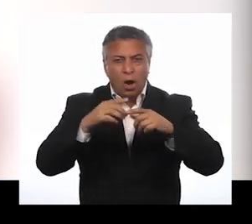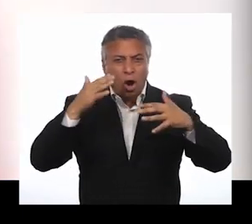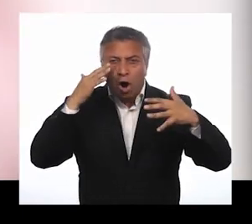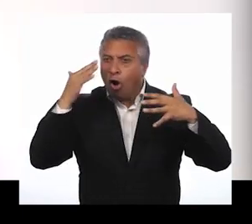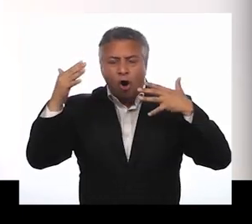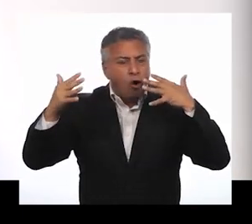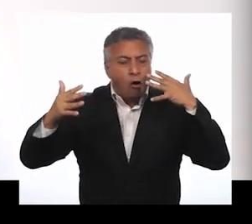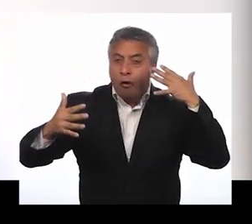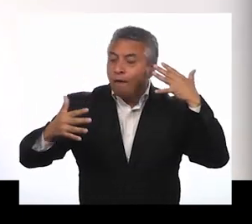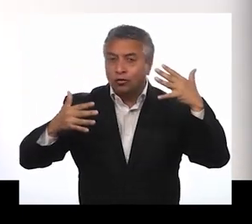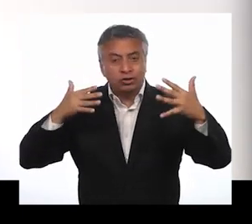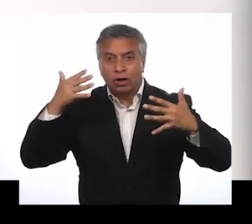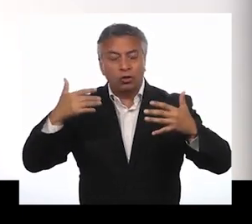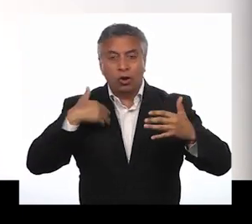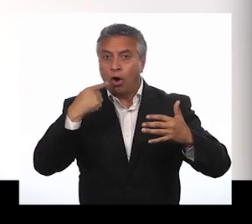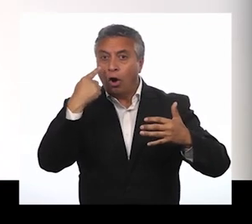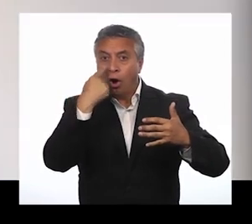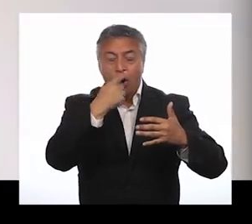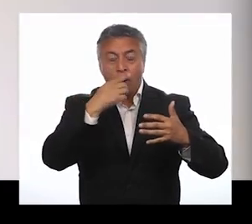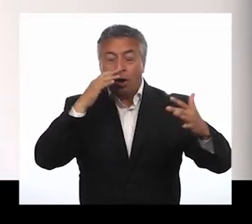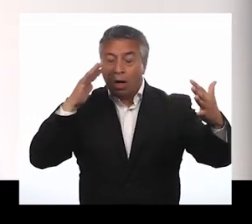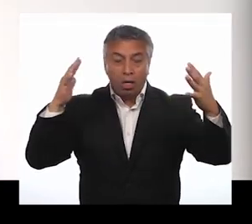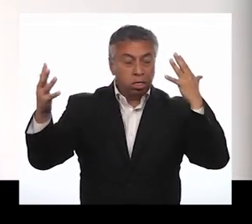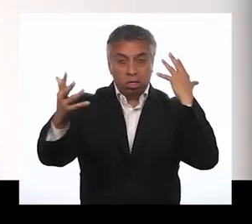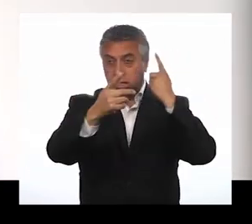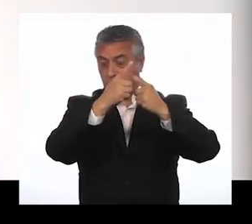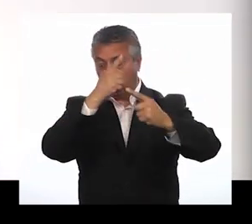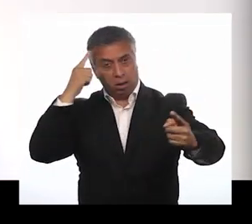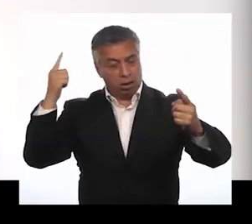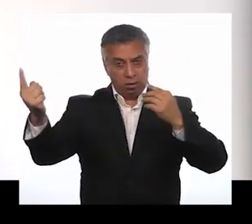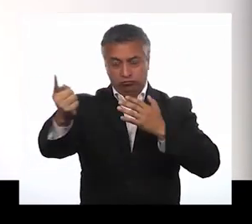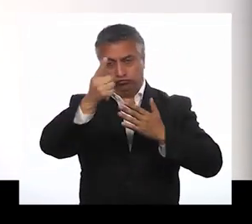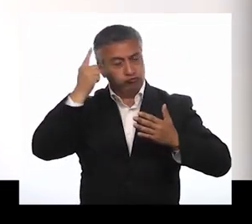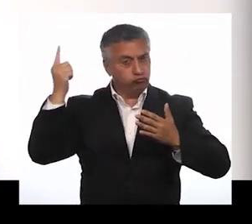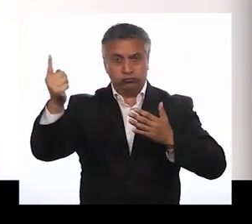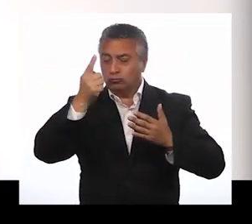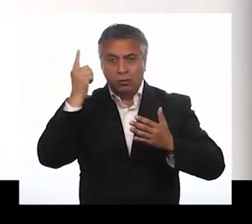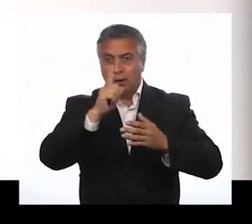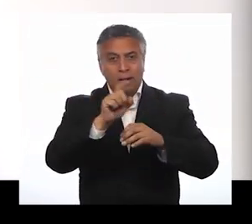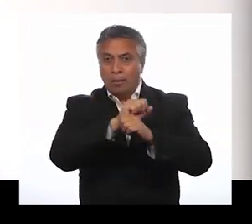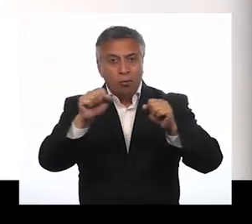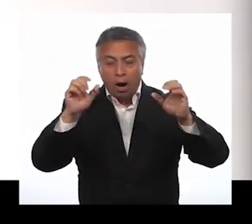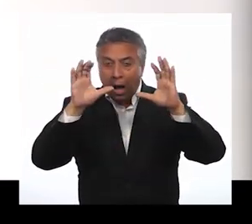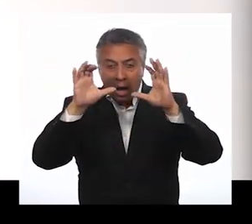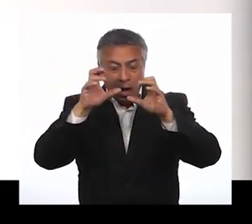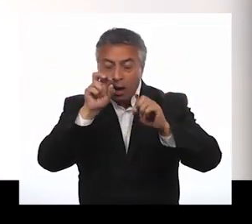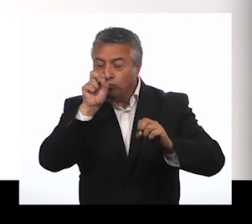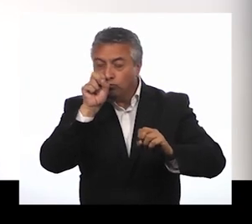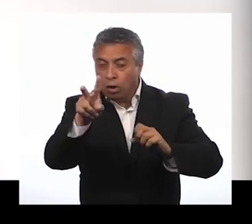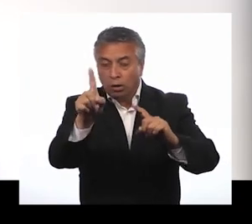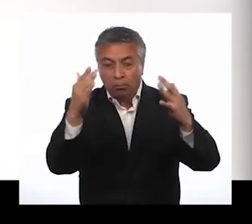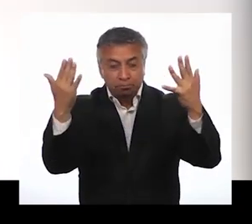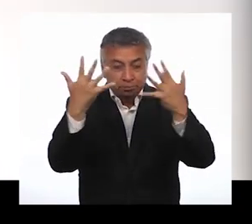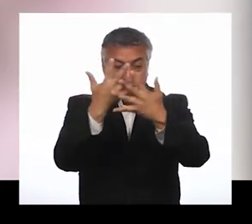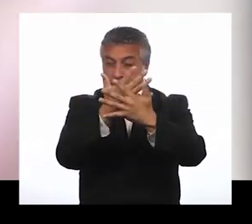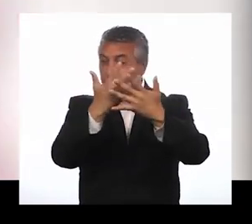y mis ojos daban vueltas y no lograba ni enfocar nada. O sea,